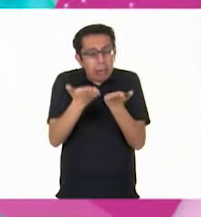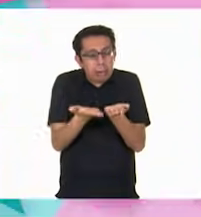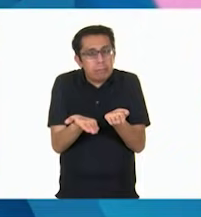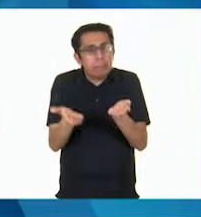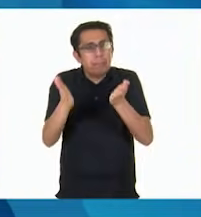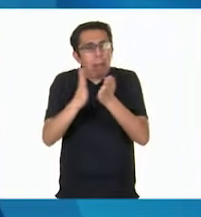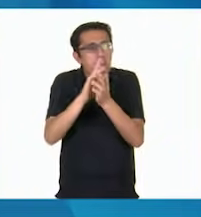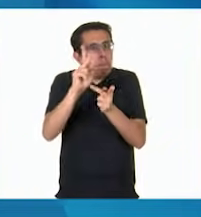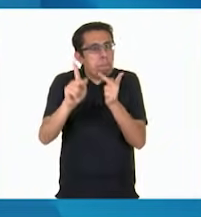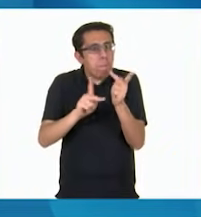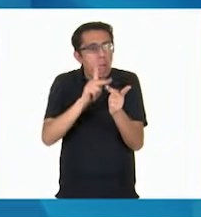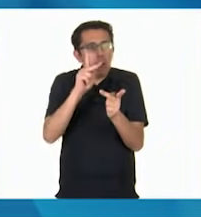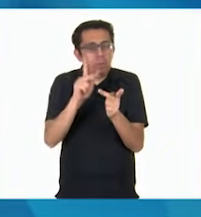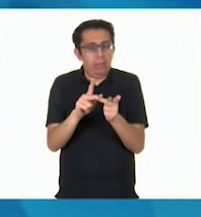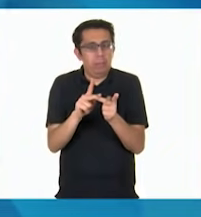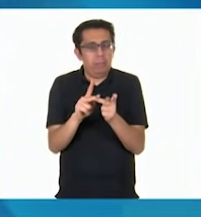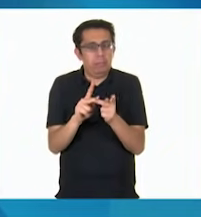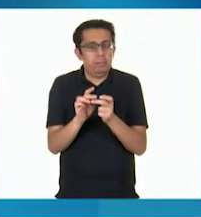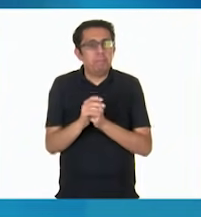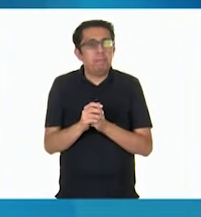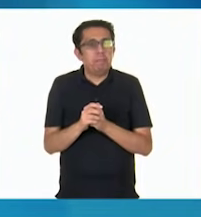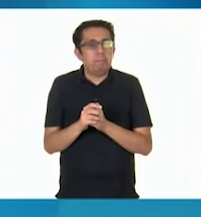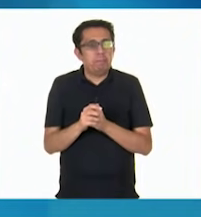A ver cuántos encuentras. uno.